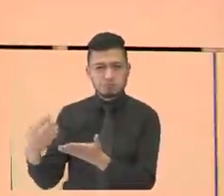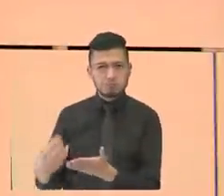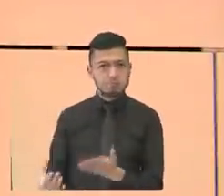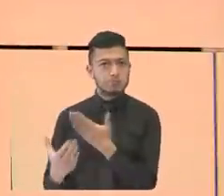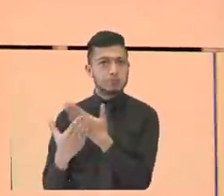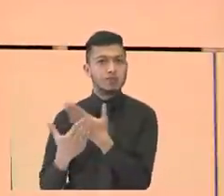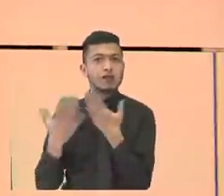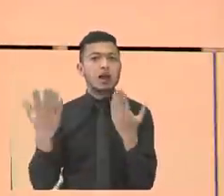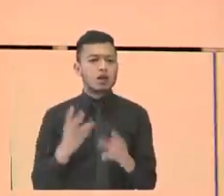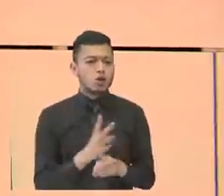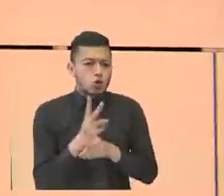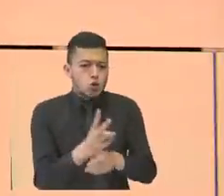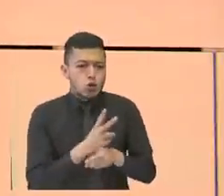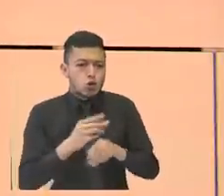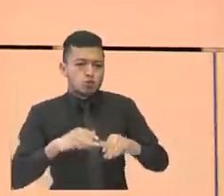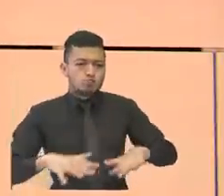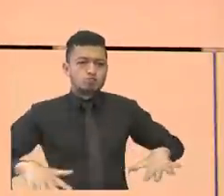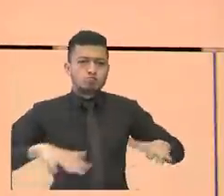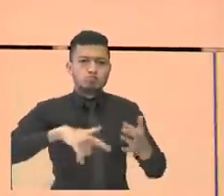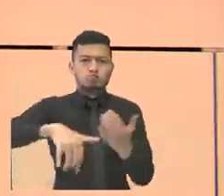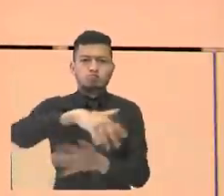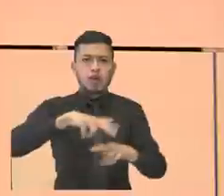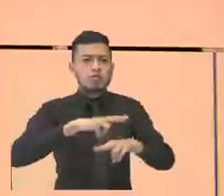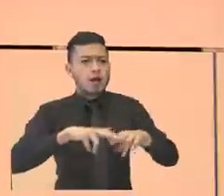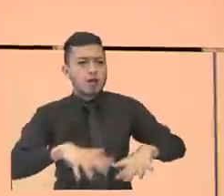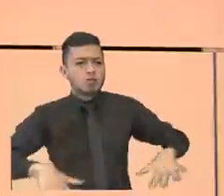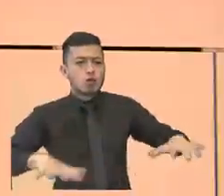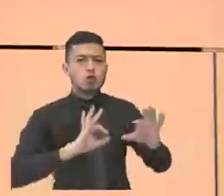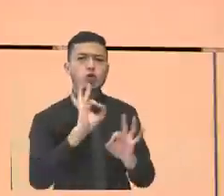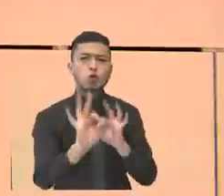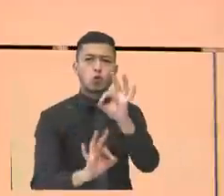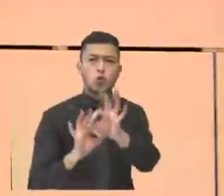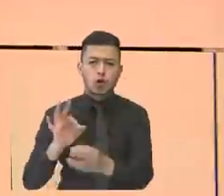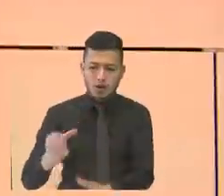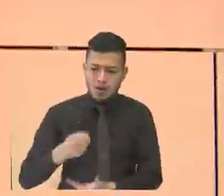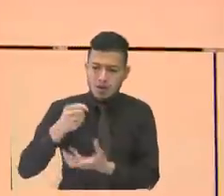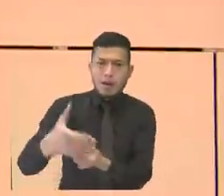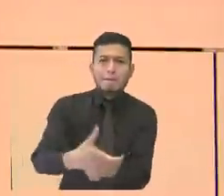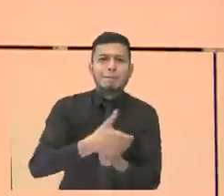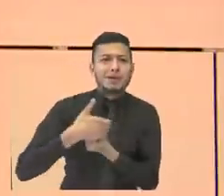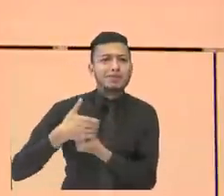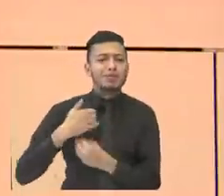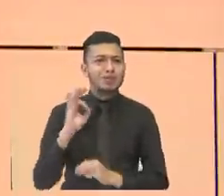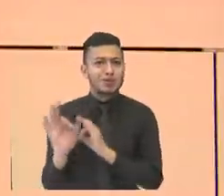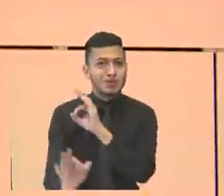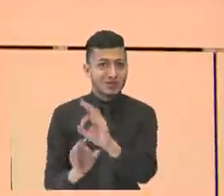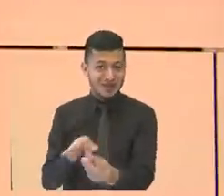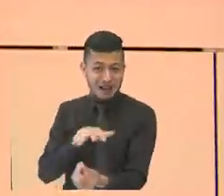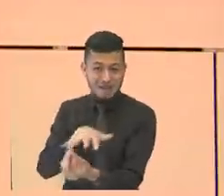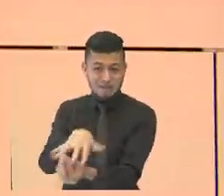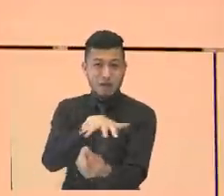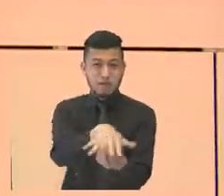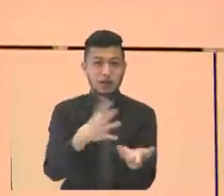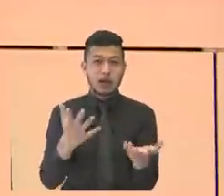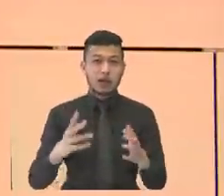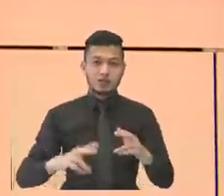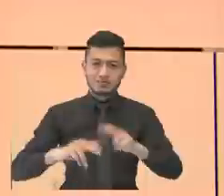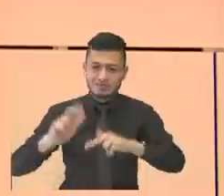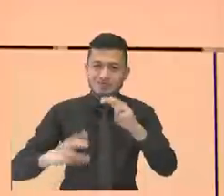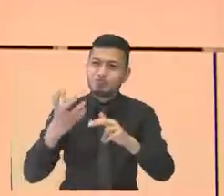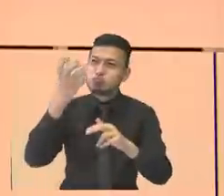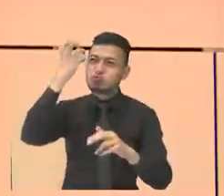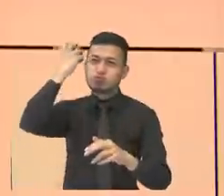protección del paisaje urbano, del paisaje ambiental, del patrimonio, que en vez de afectar el patrimonio arquitectónico